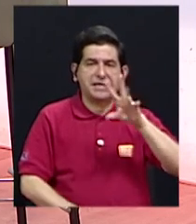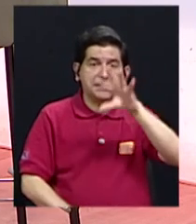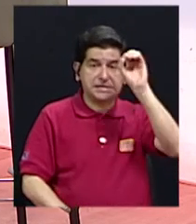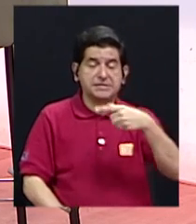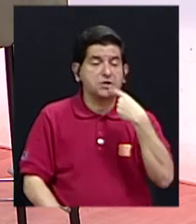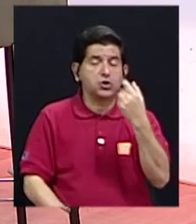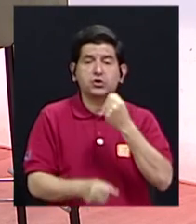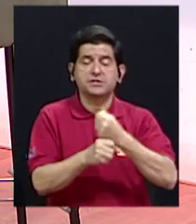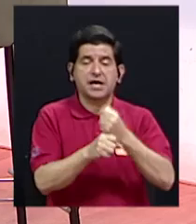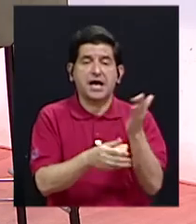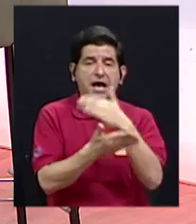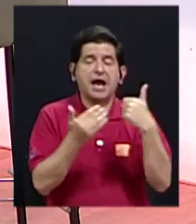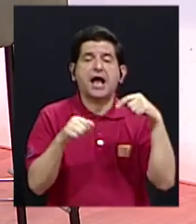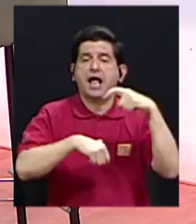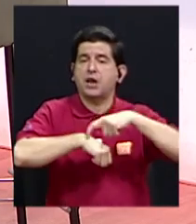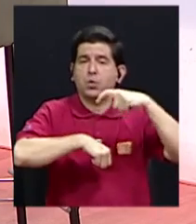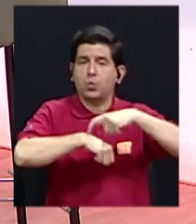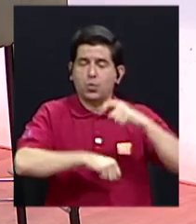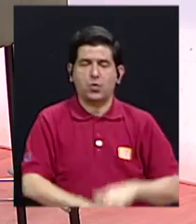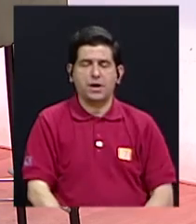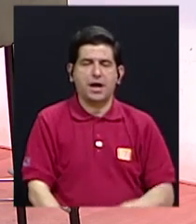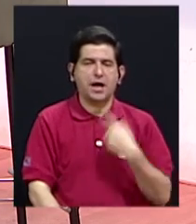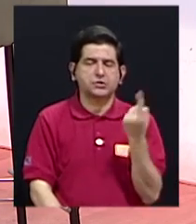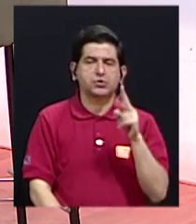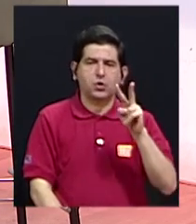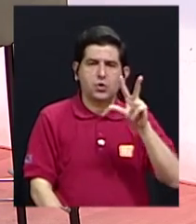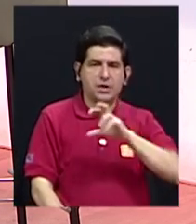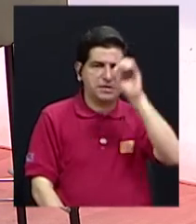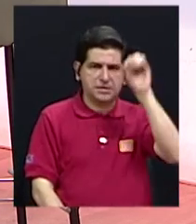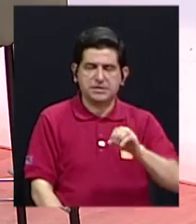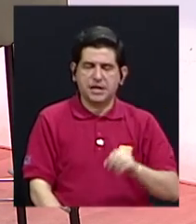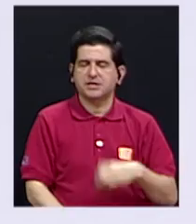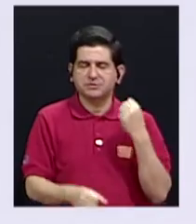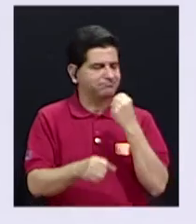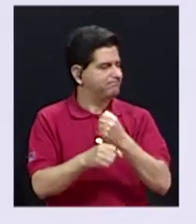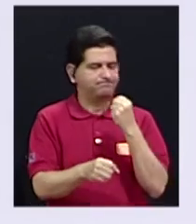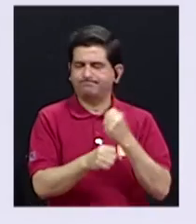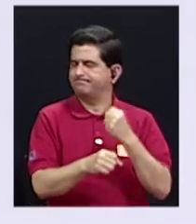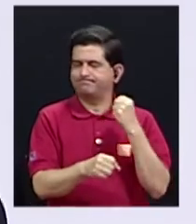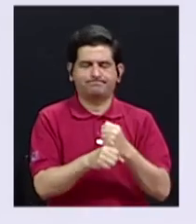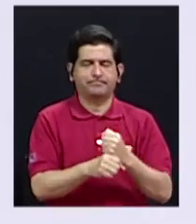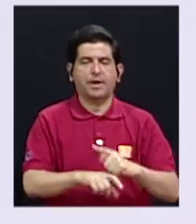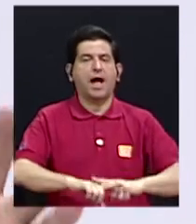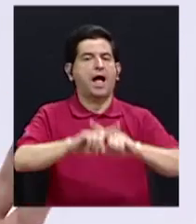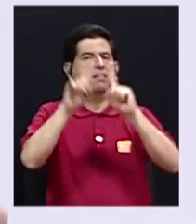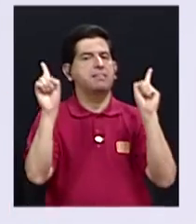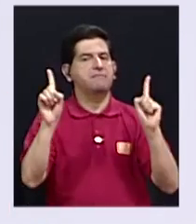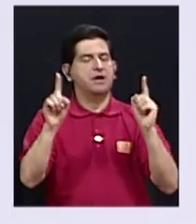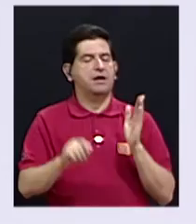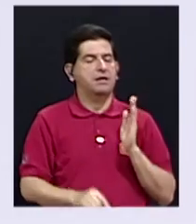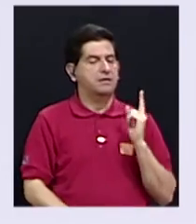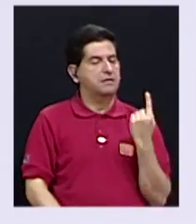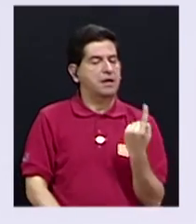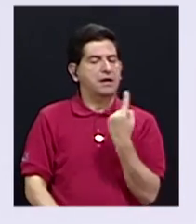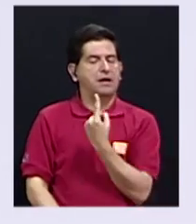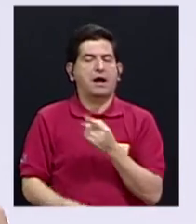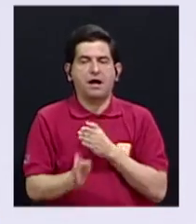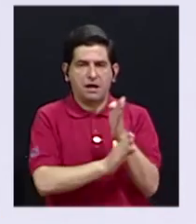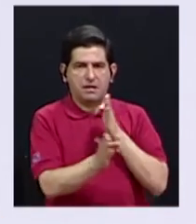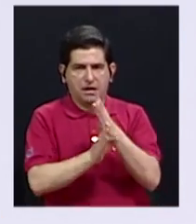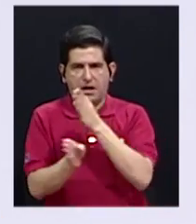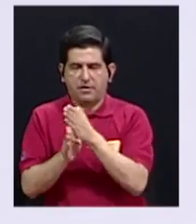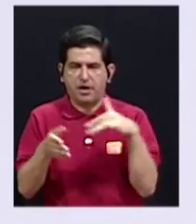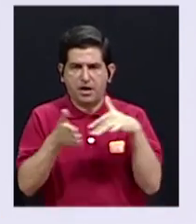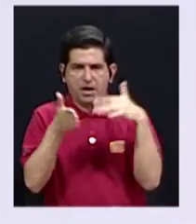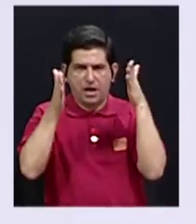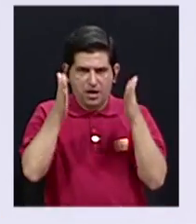ciento dice que trabajó en algunas de las etapas sólo un 23 por ciento no trabajo ahora esto es diferente en cada carrera entonces un estudiante